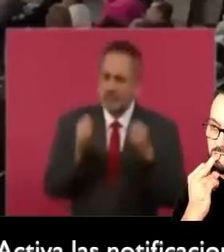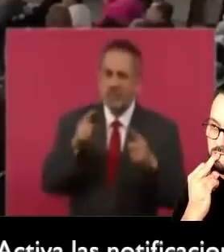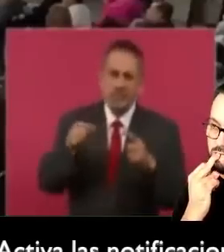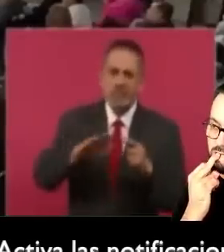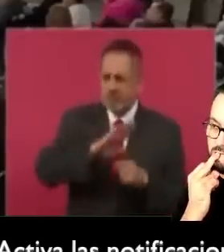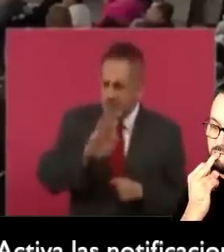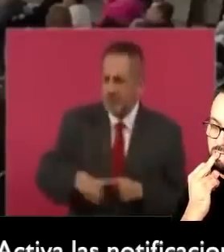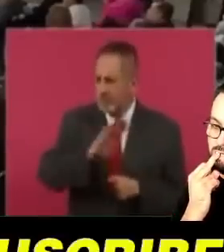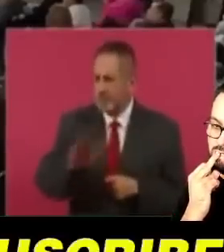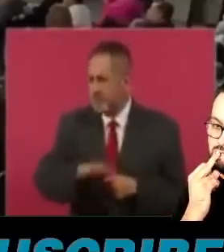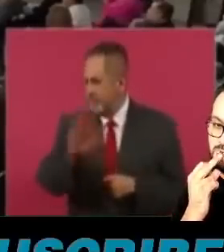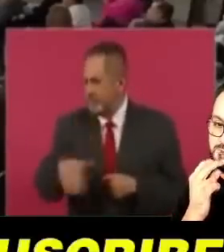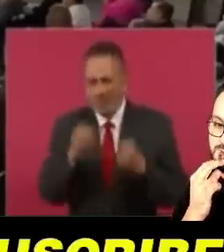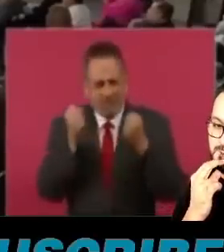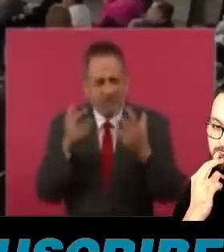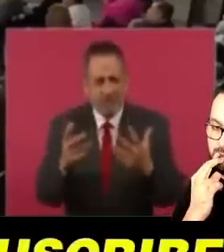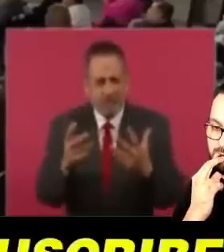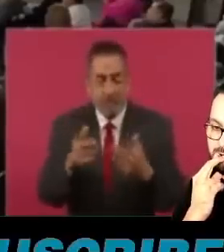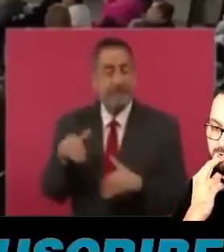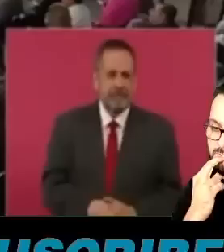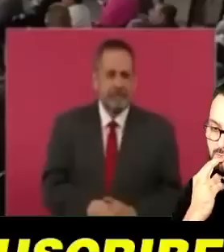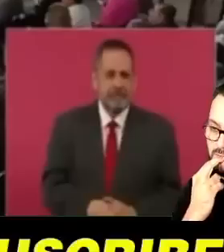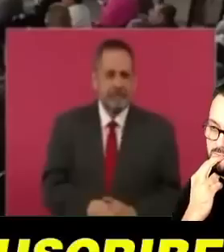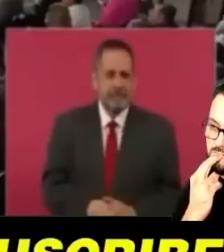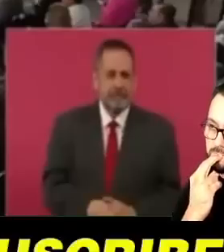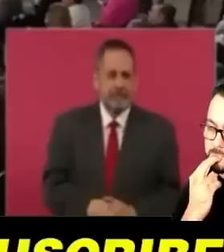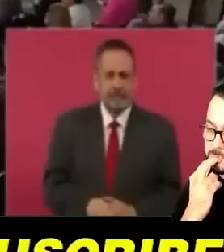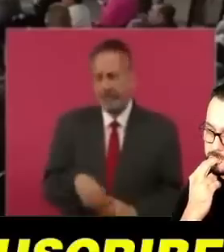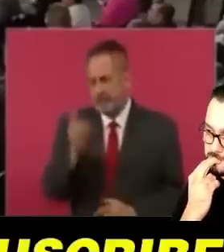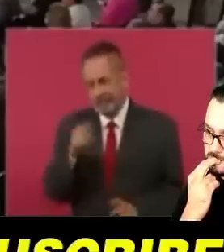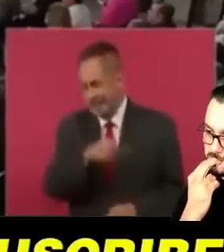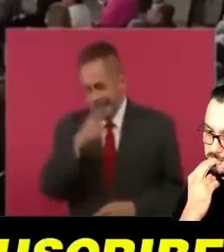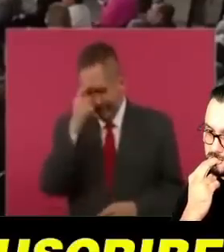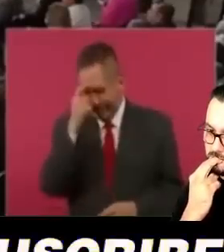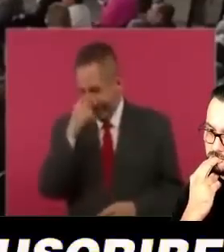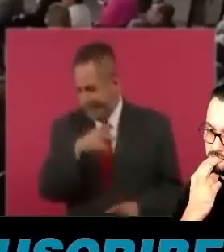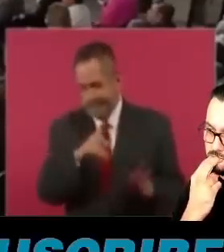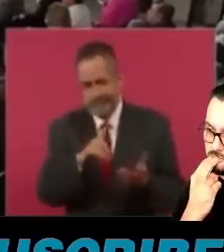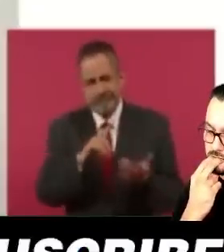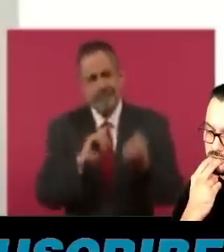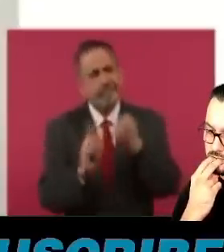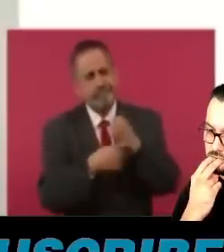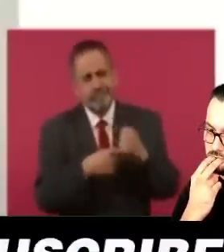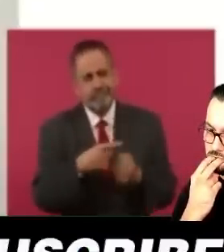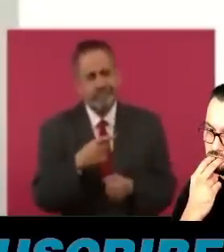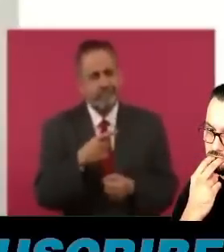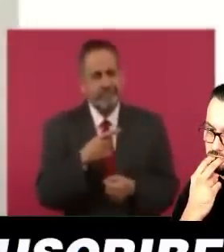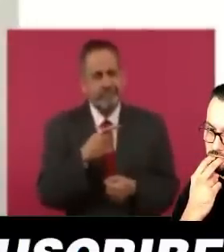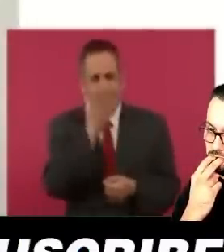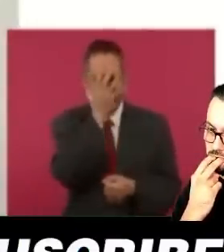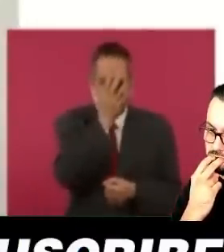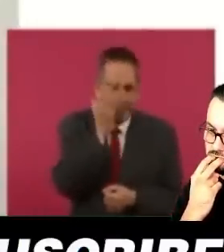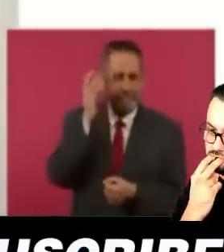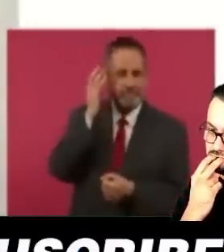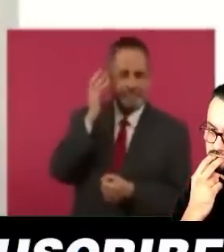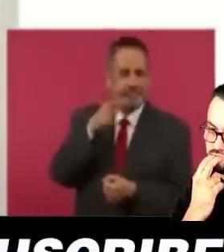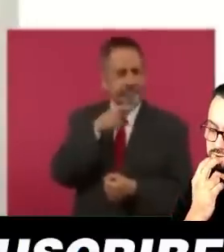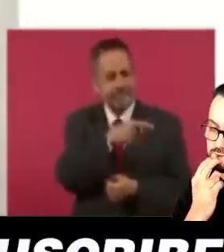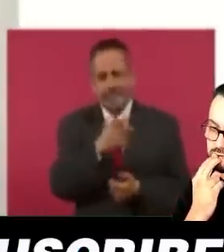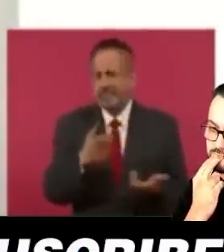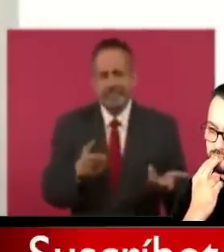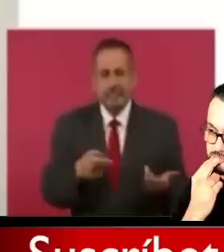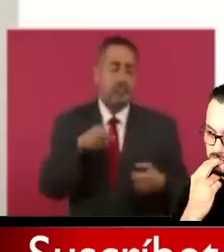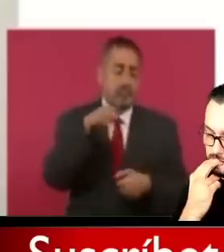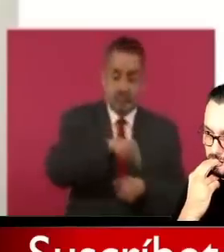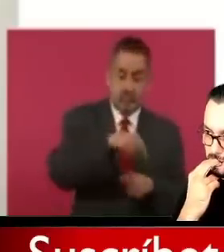con tantos fallecidos por la guerra? Pero es la doble moral. Aquí hablan